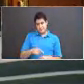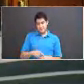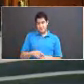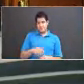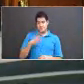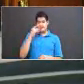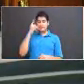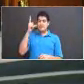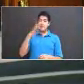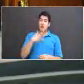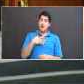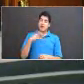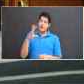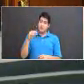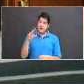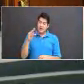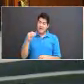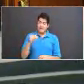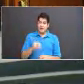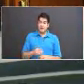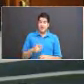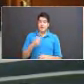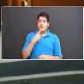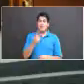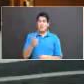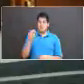el Señor me habló y me dijo: ya es hora.